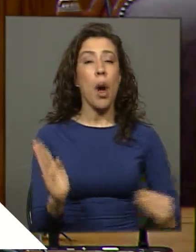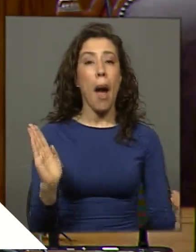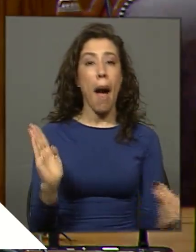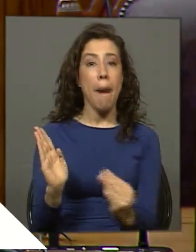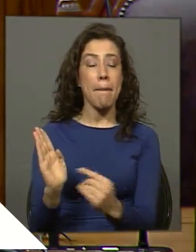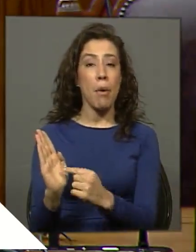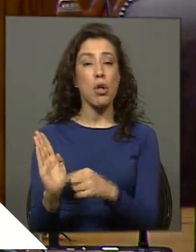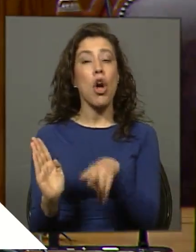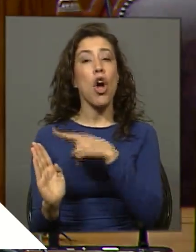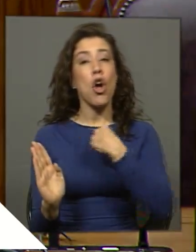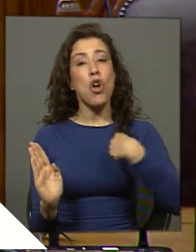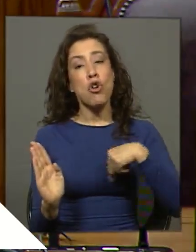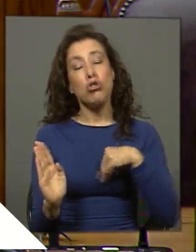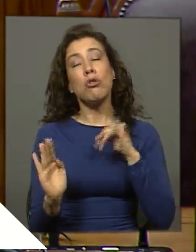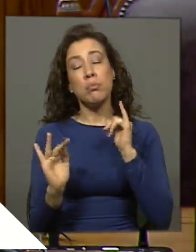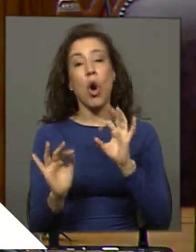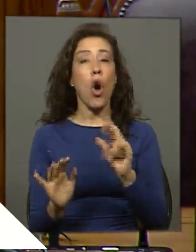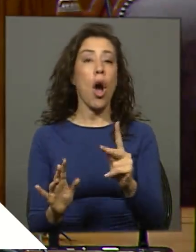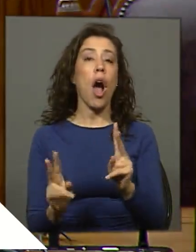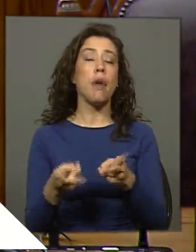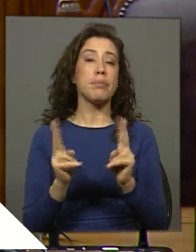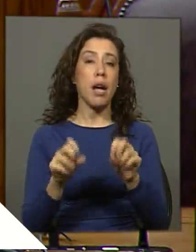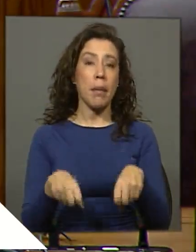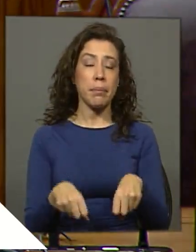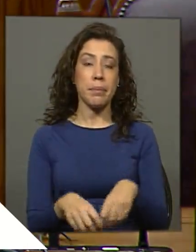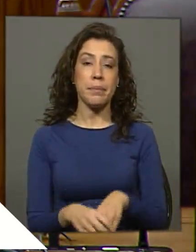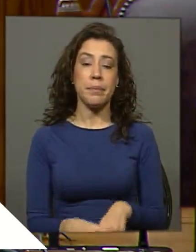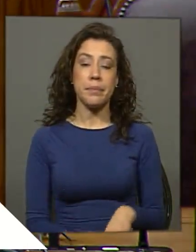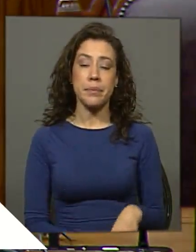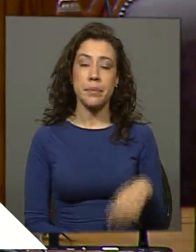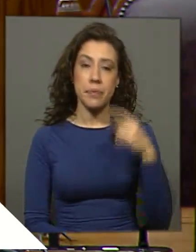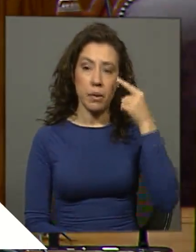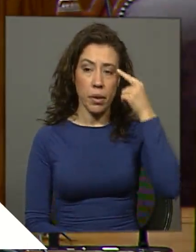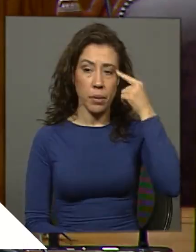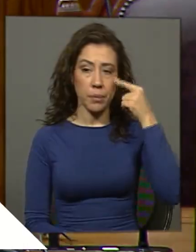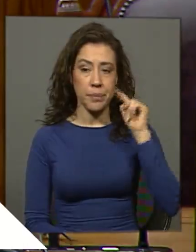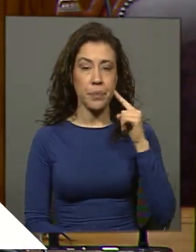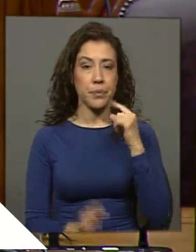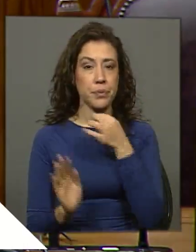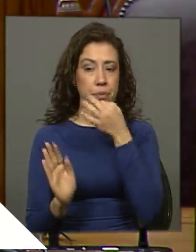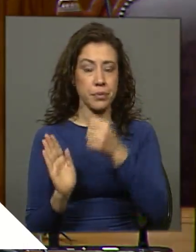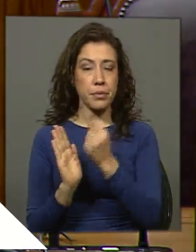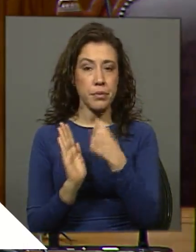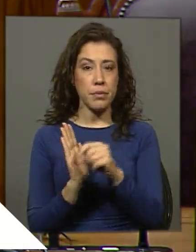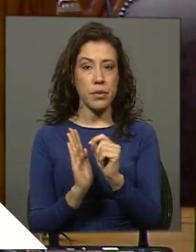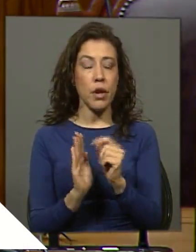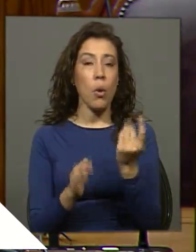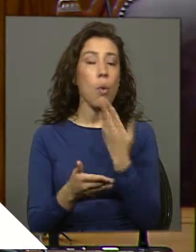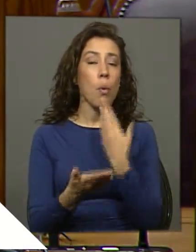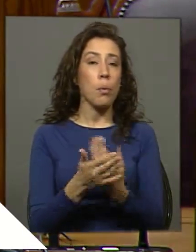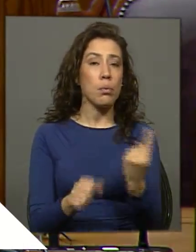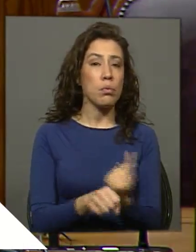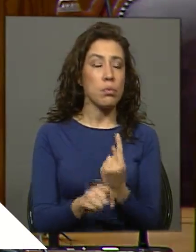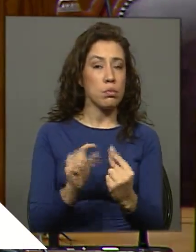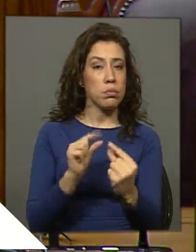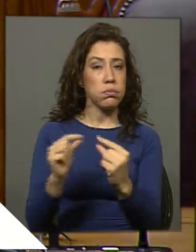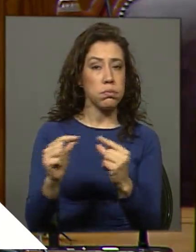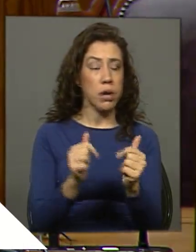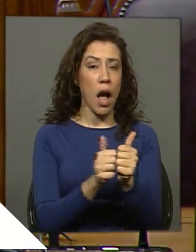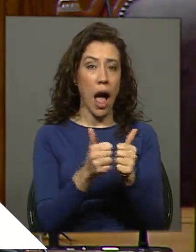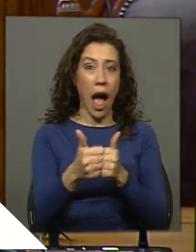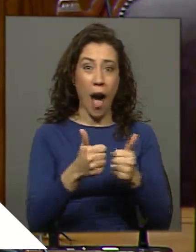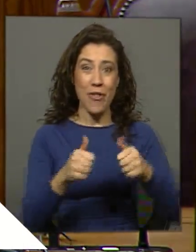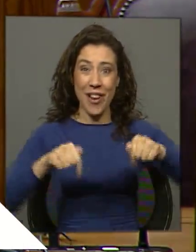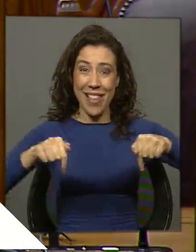y nosotros nos venimos a esto quiero sin embargo reconocer que el proceso de conversaciones con las autoridades del